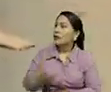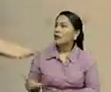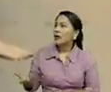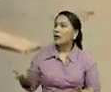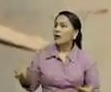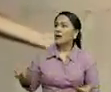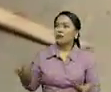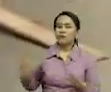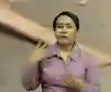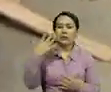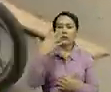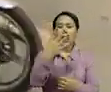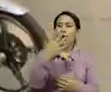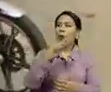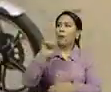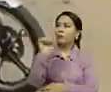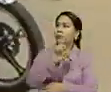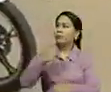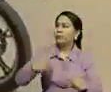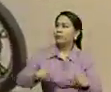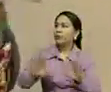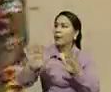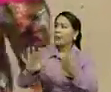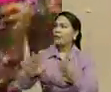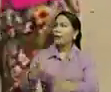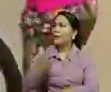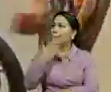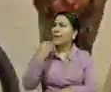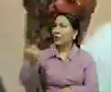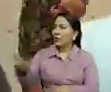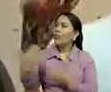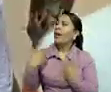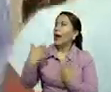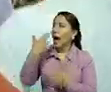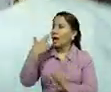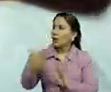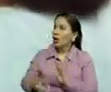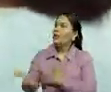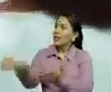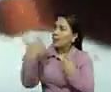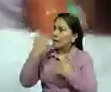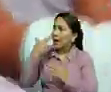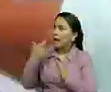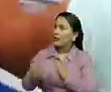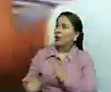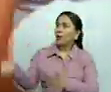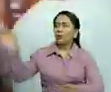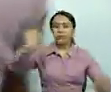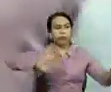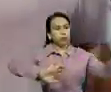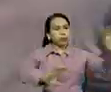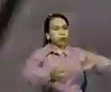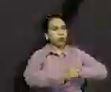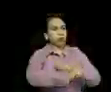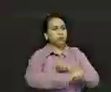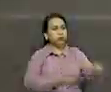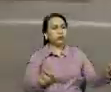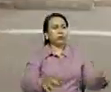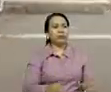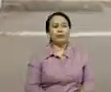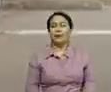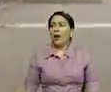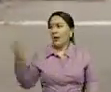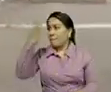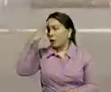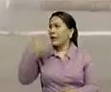a 5 motorizados para retirar el combustible de sus vehículos y desatar su furia por tener prohibido el ingreso